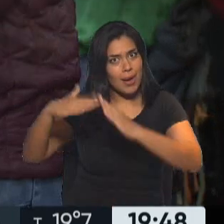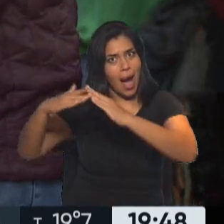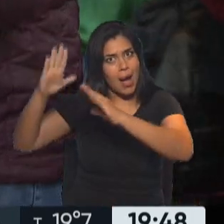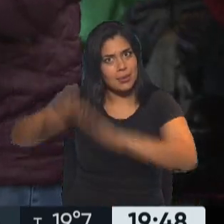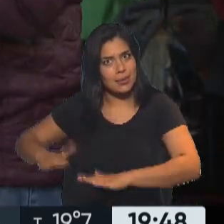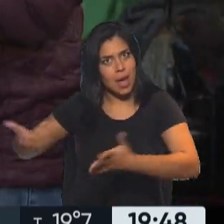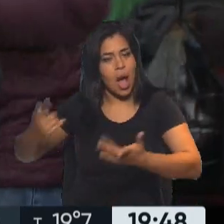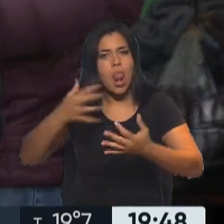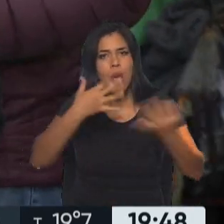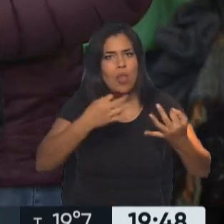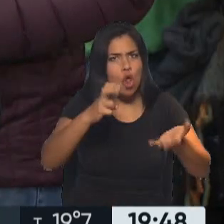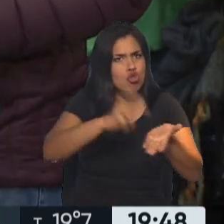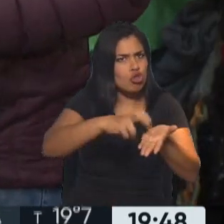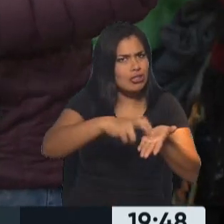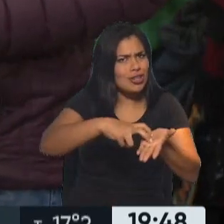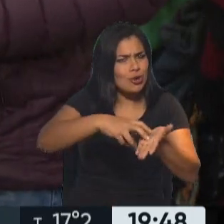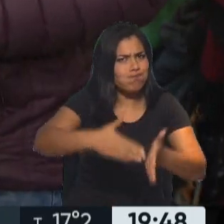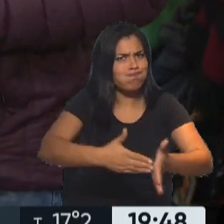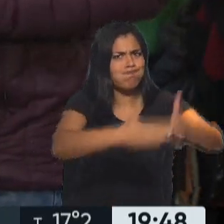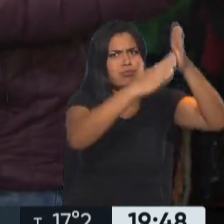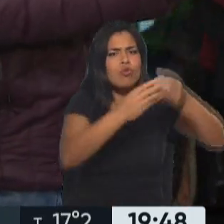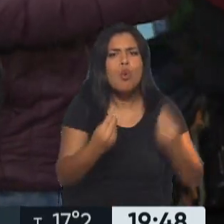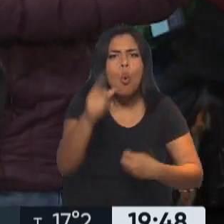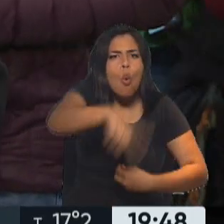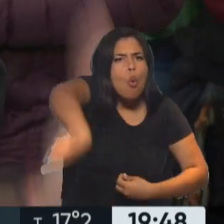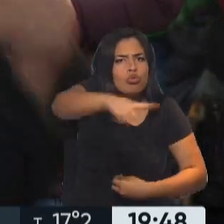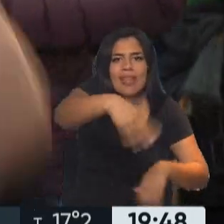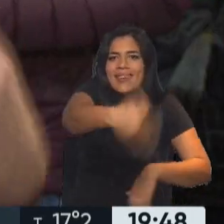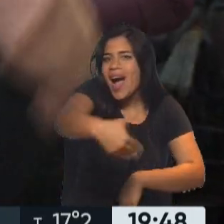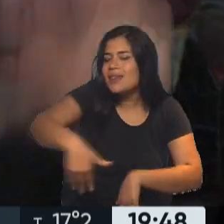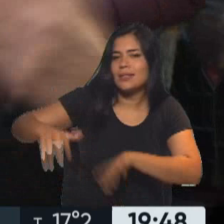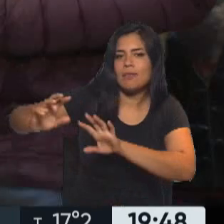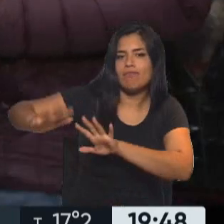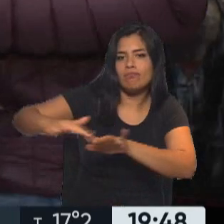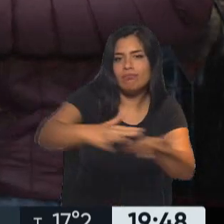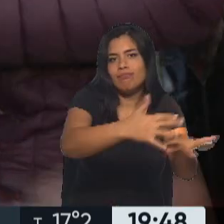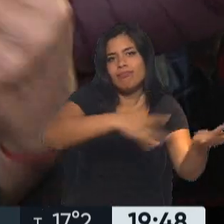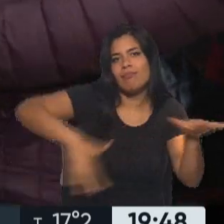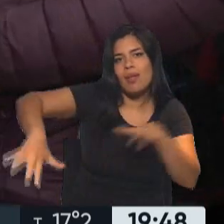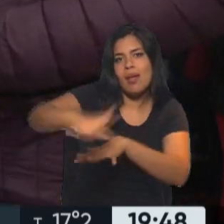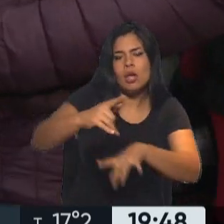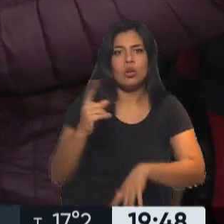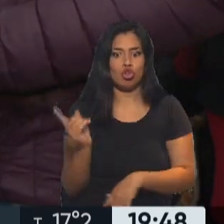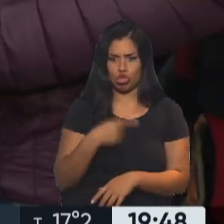importante porque ustedes salían a la calle todos los días y el riesgo era para nosotros, los que estábamos trabajando todos los días,